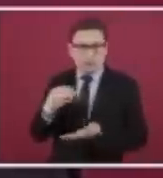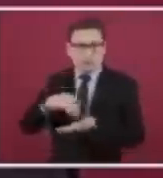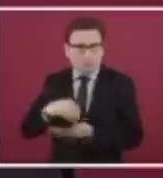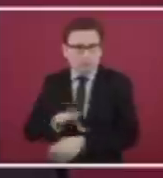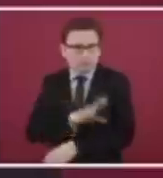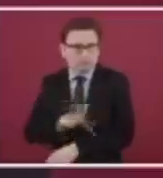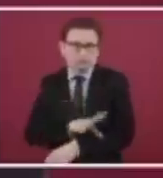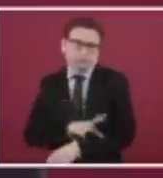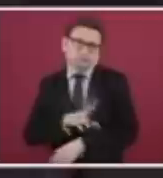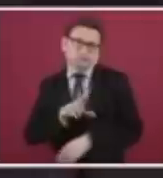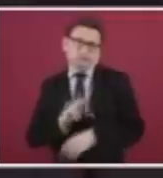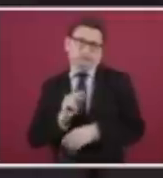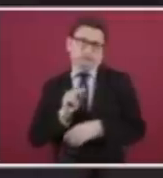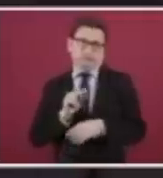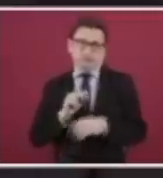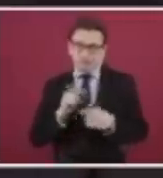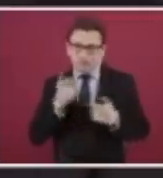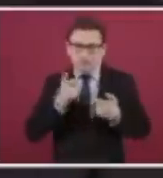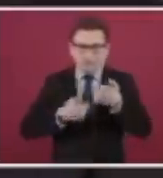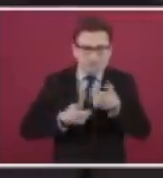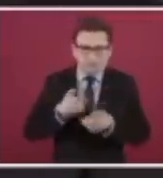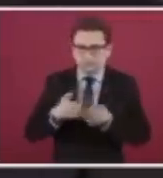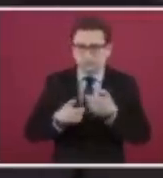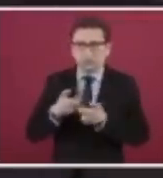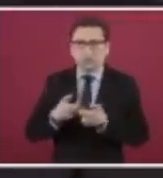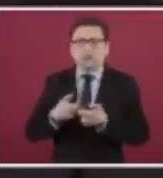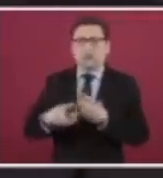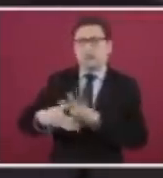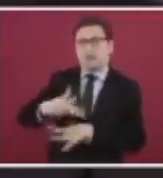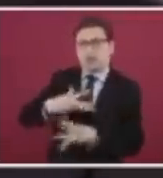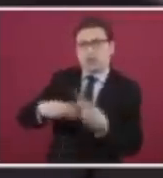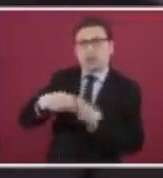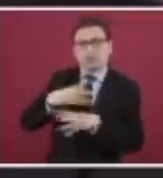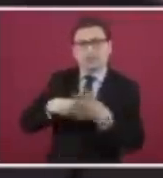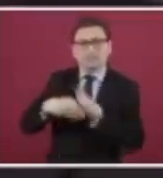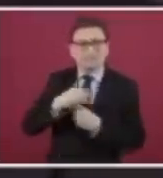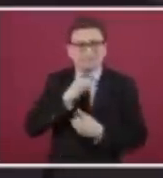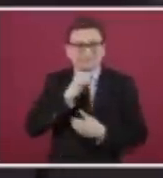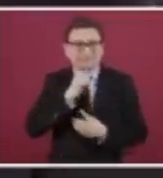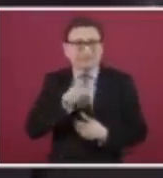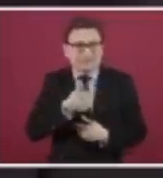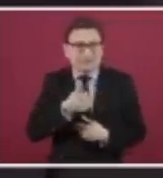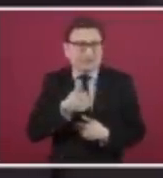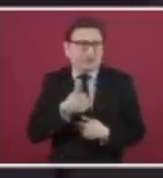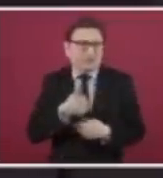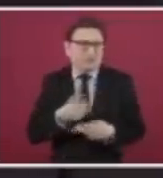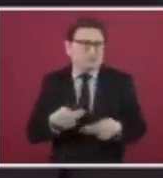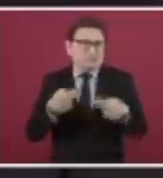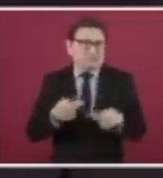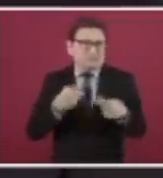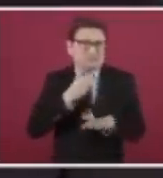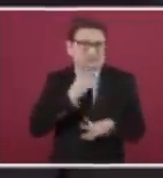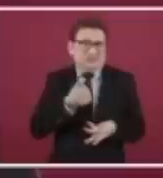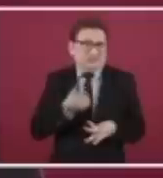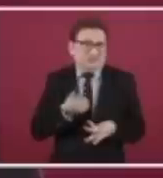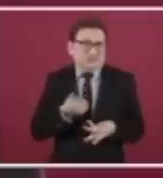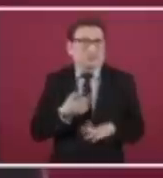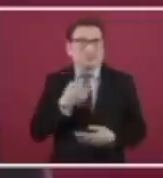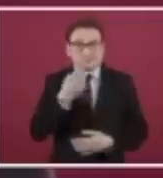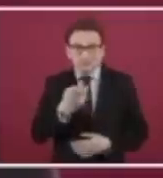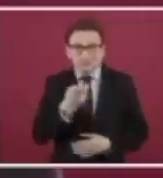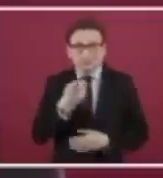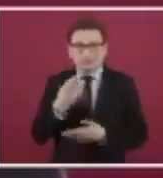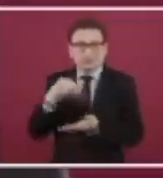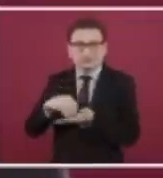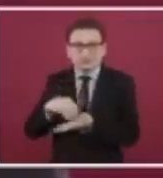invertir porque no les va a resultar rentable. Pero